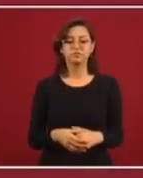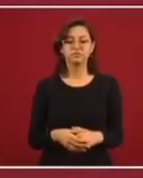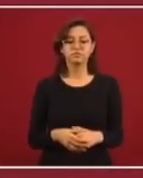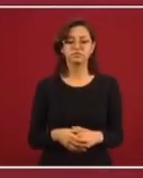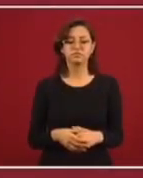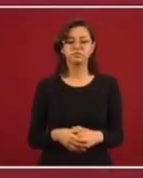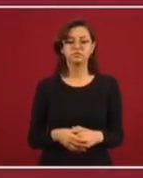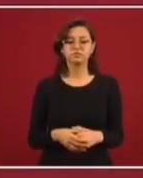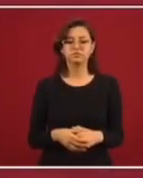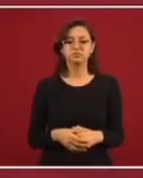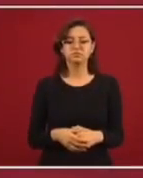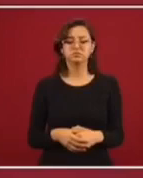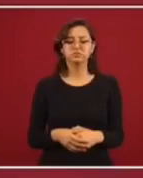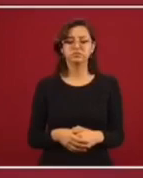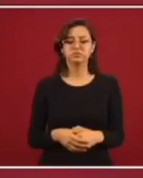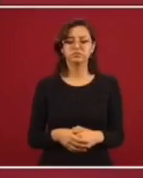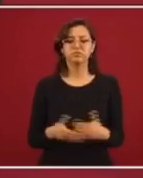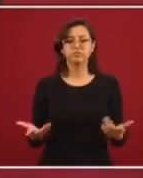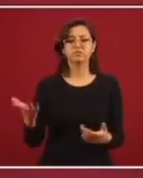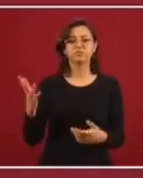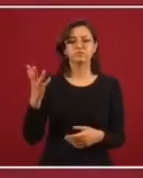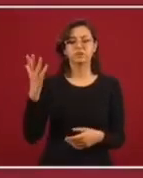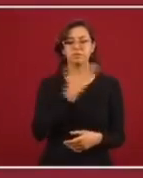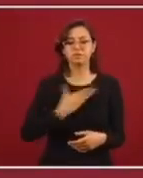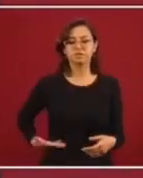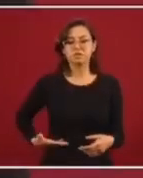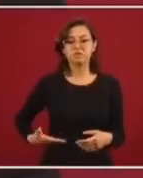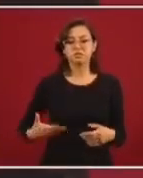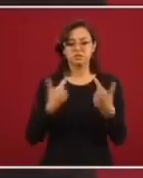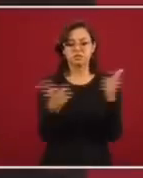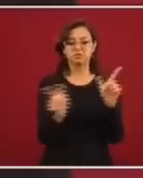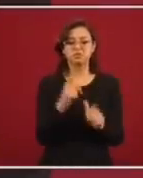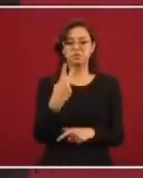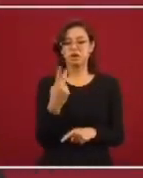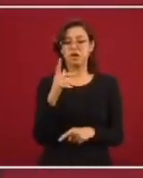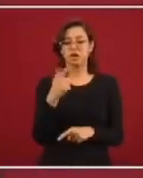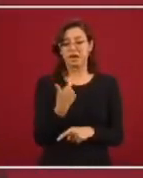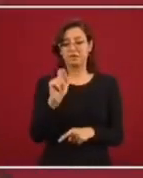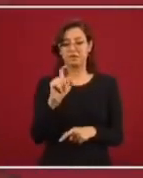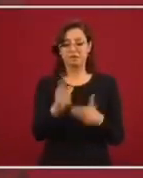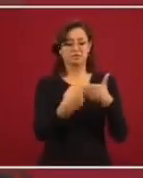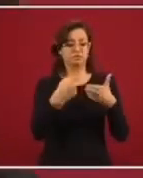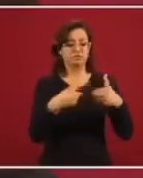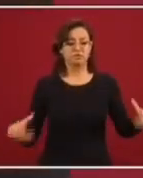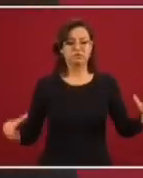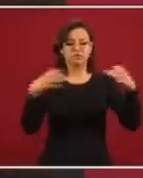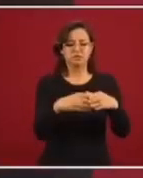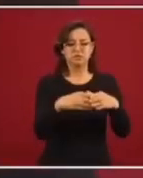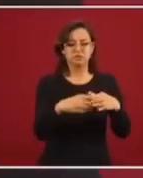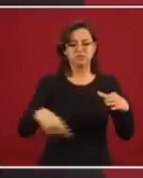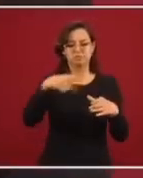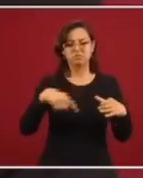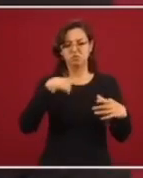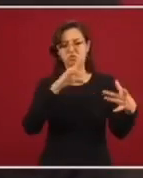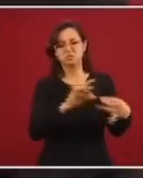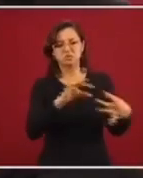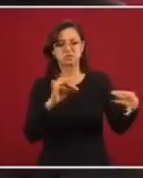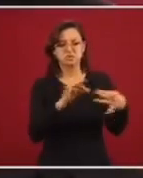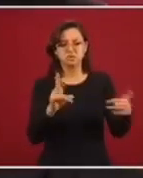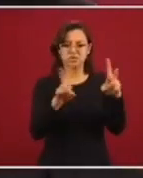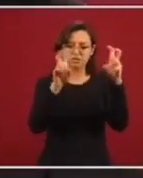con la presencia de los jefes de estados del grupo G20, yo hablé de ese tema, de